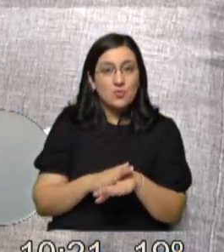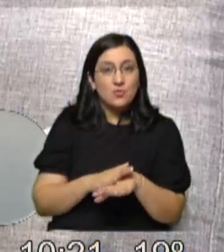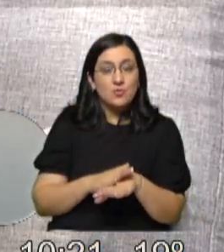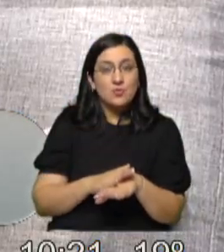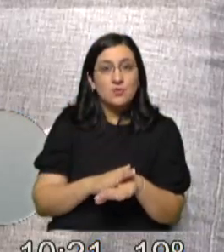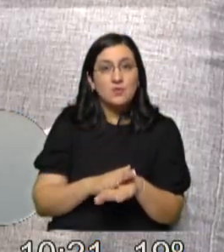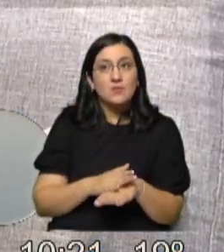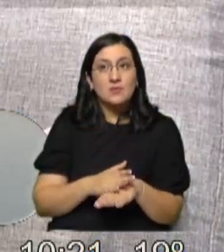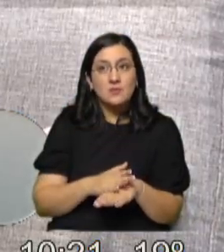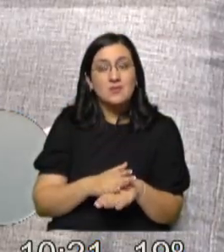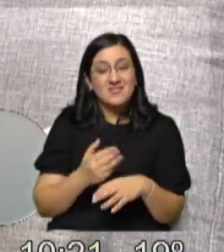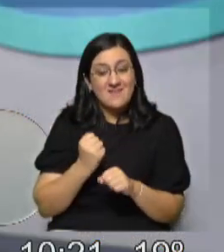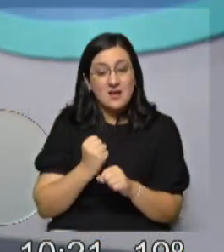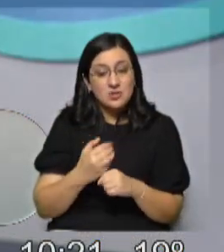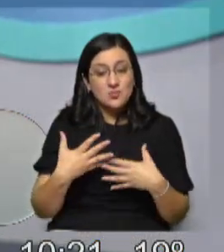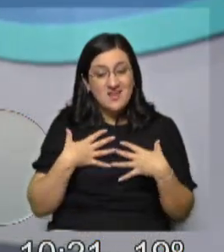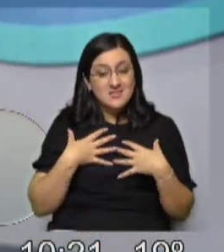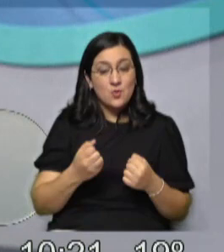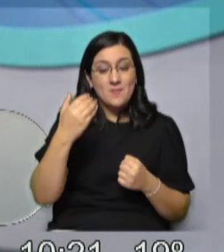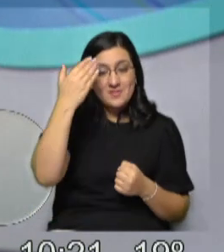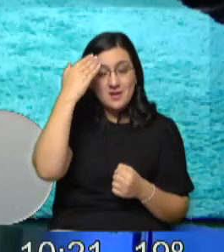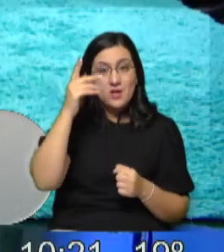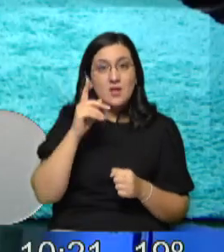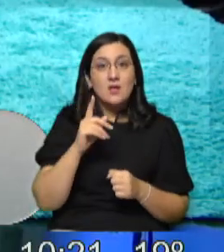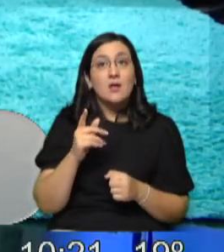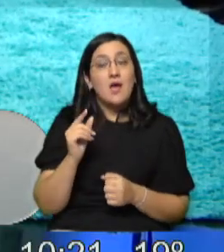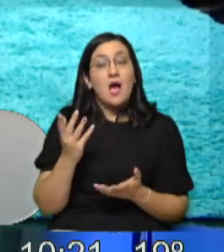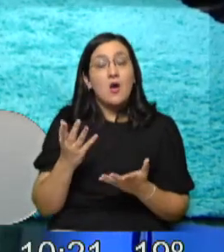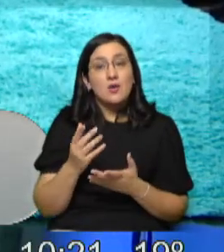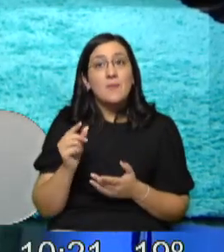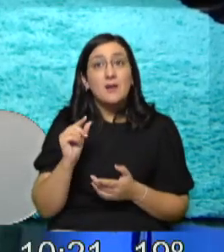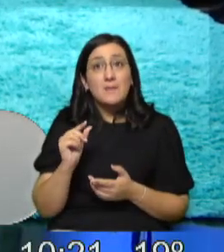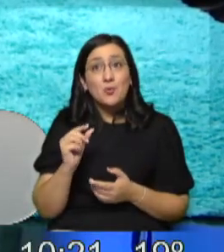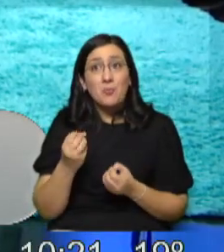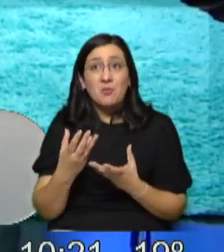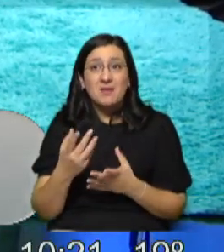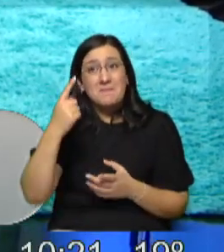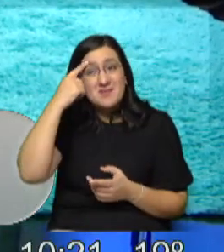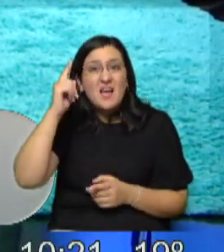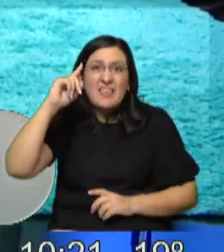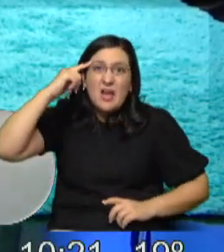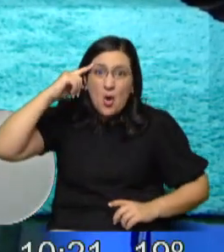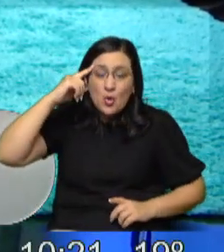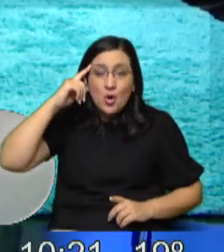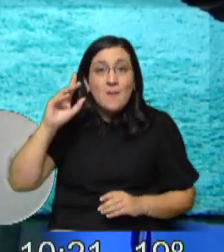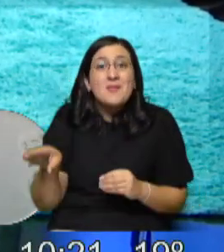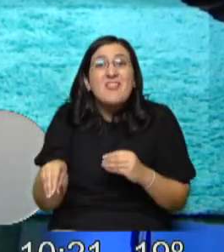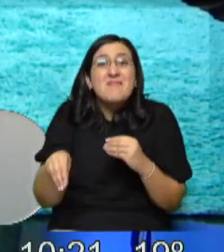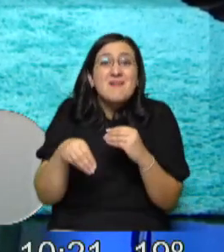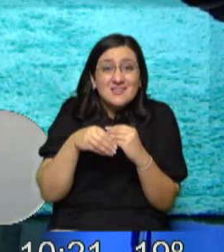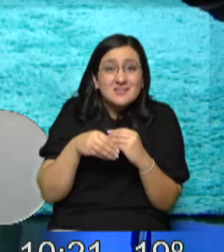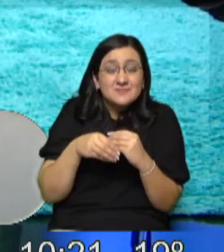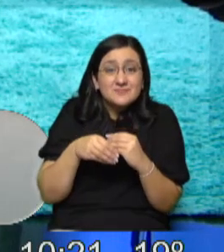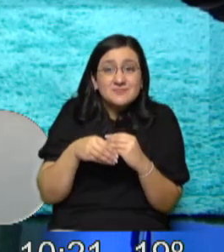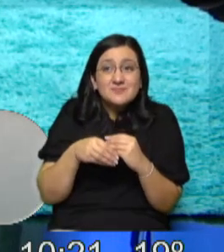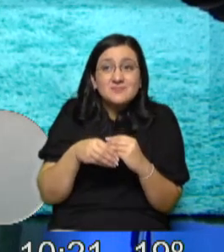de cómo ocuparnos de la salud mental, exacto, no solamente que es para pocos porque estás loco, sino también que a veces también tiene un costo y no todos y todas podemos